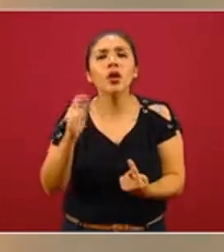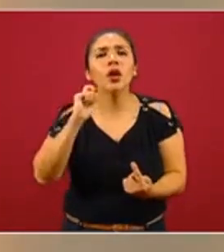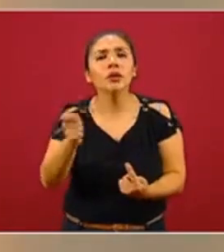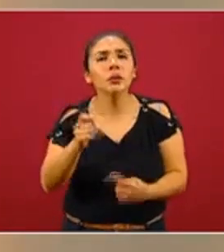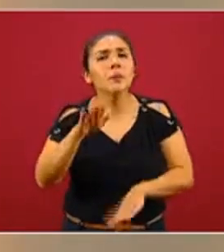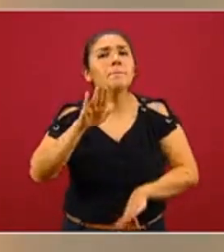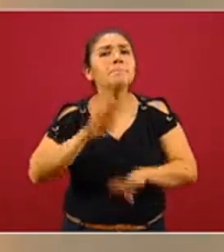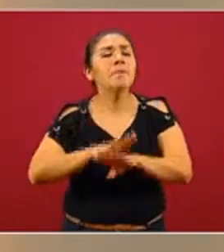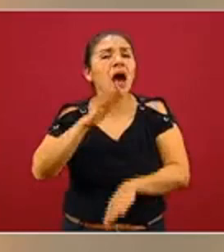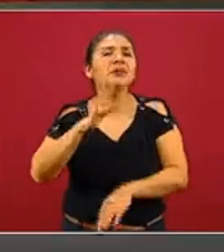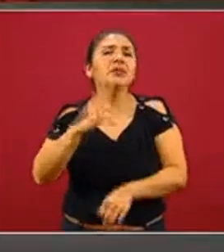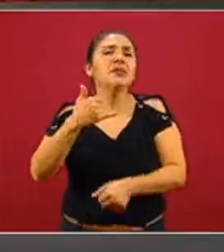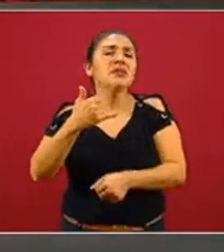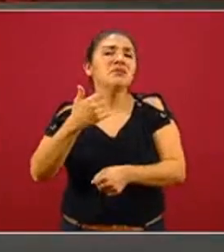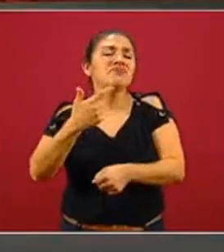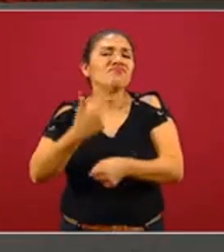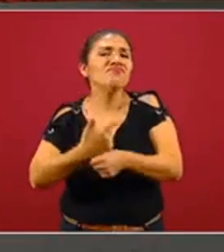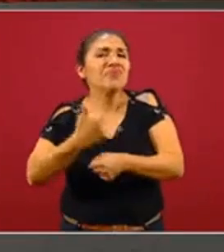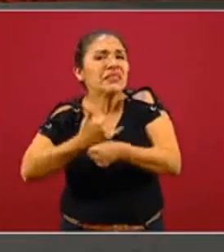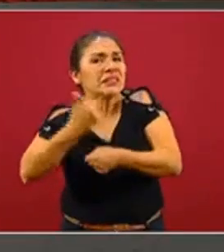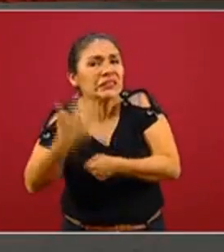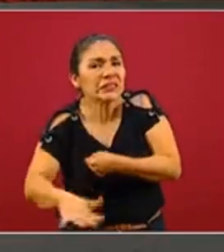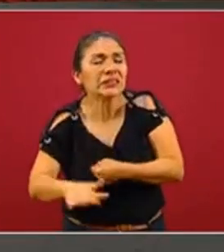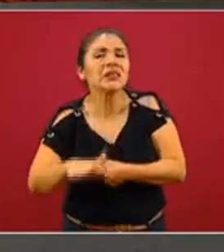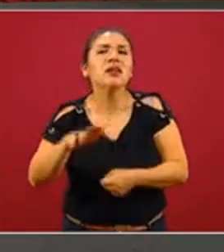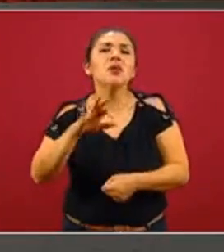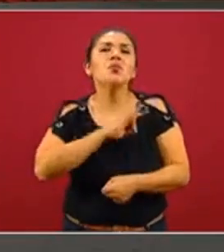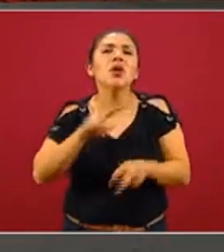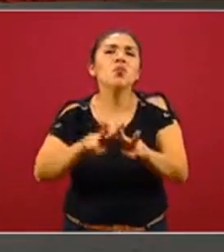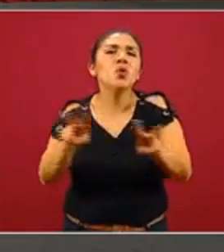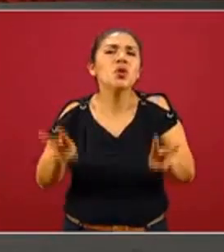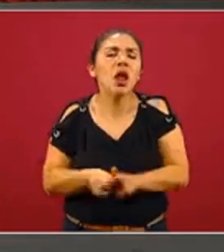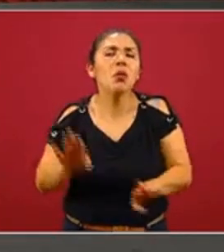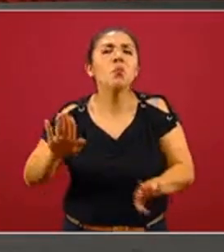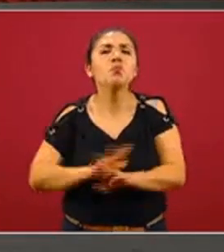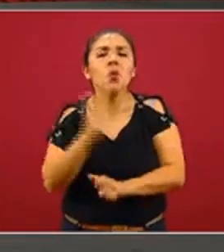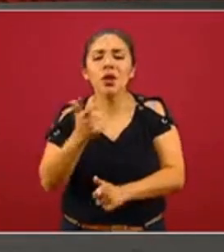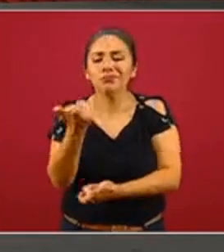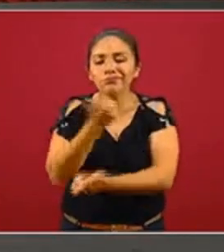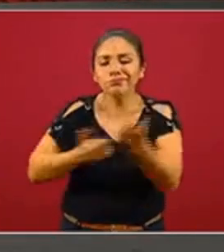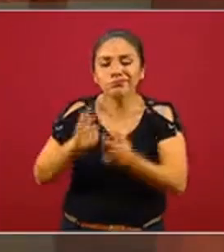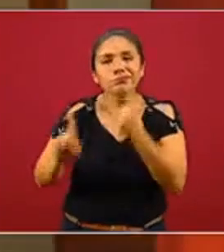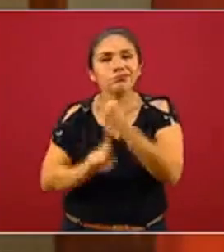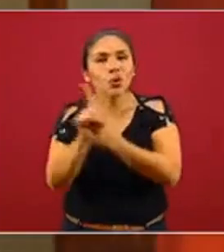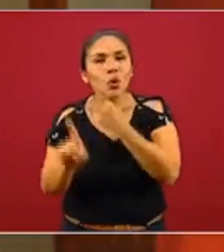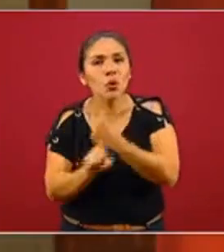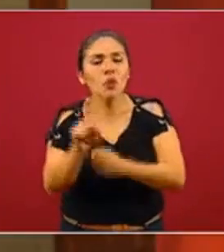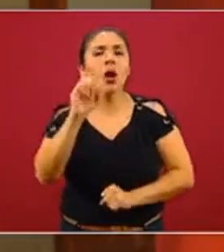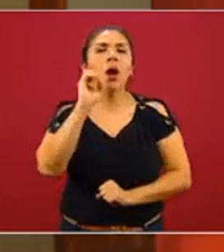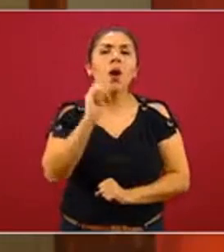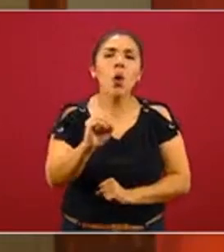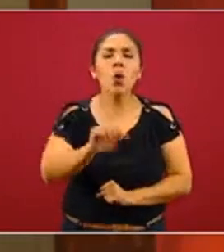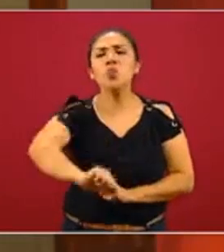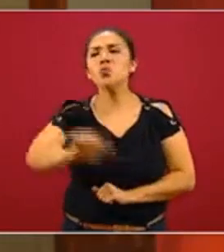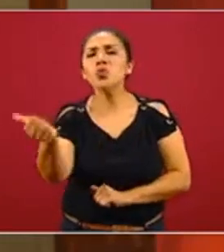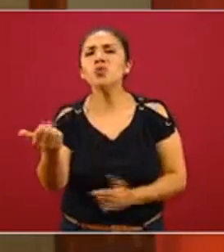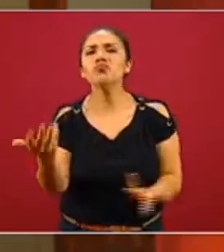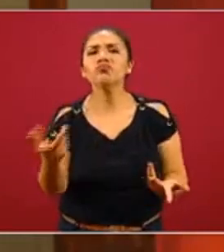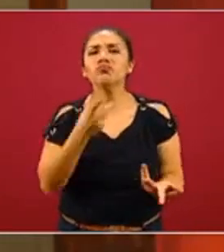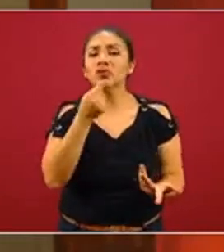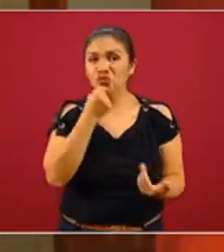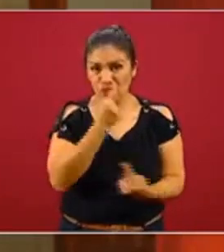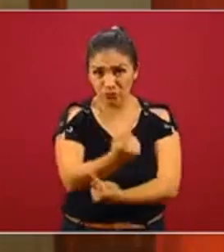mayor vulnerabilidad, aquellos que están en riesgo por la situación socioeconómica que viven, aquellos que son